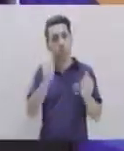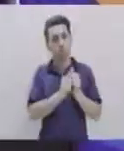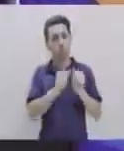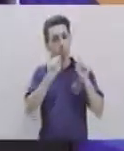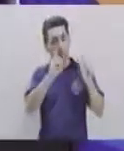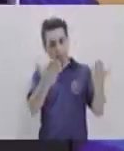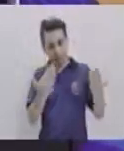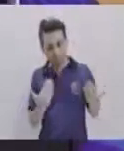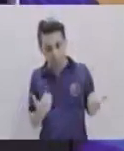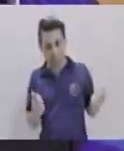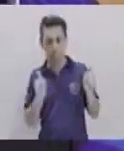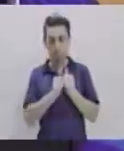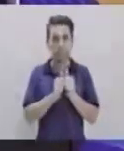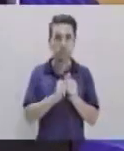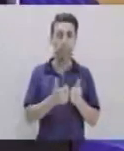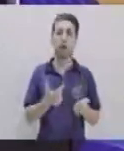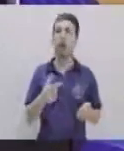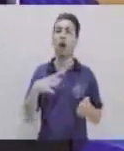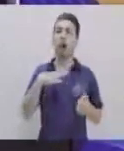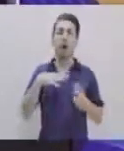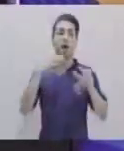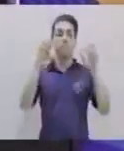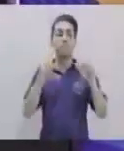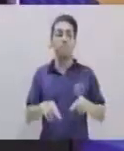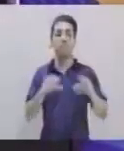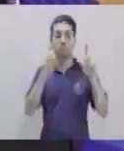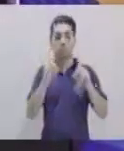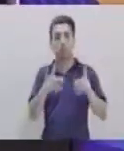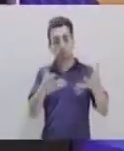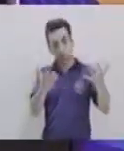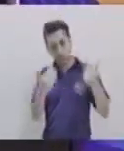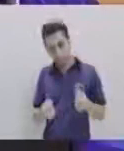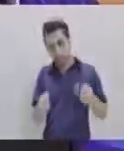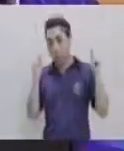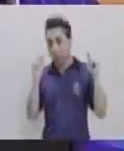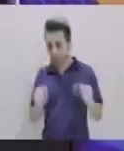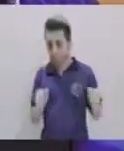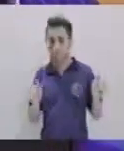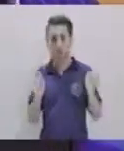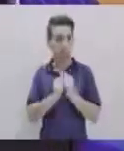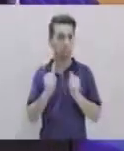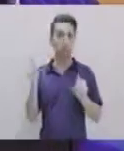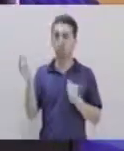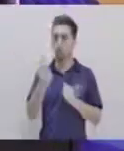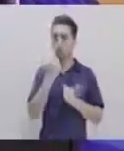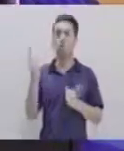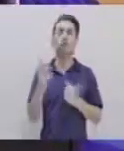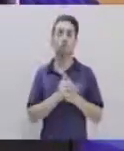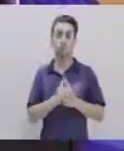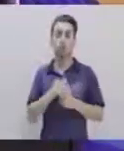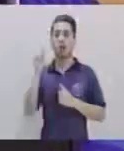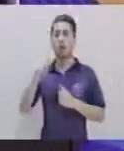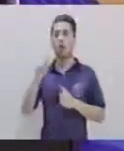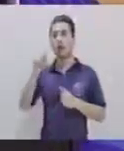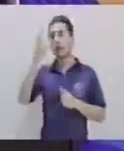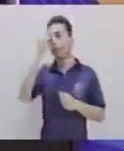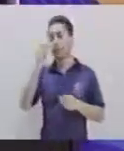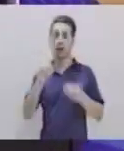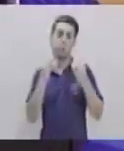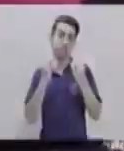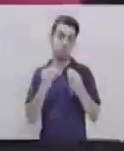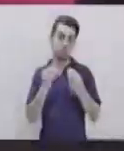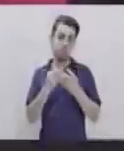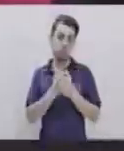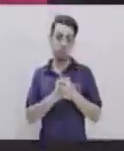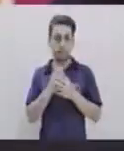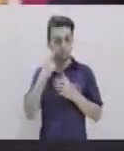puede acompañarte. Si hay alguna persona con discapacidad, puede acompañarte el día de hoy. Hoy vamos a aprender